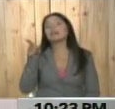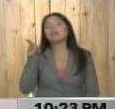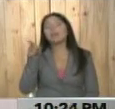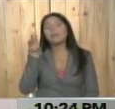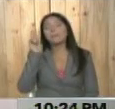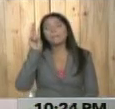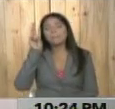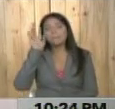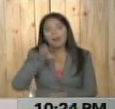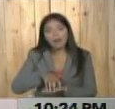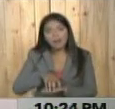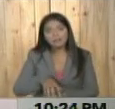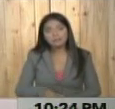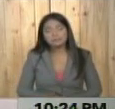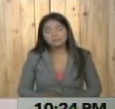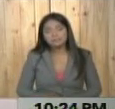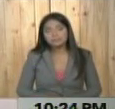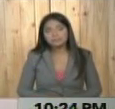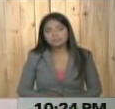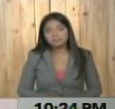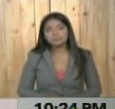gran satisfacción y una